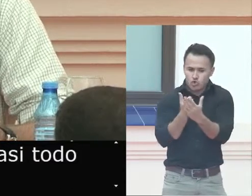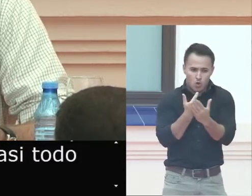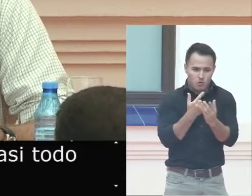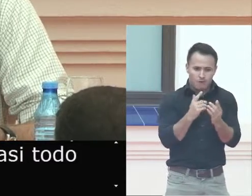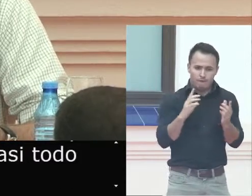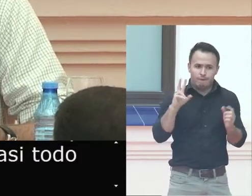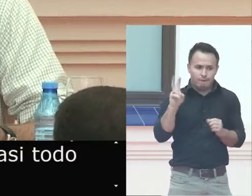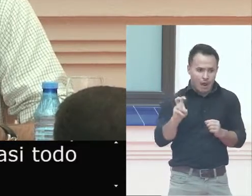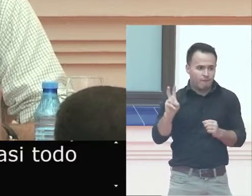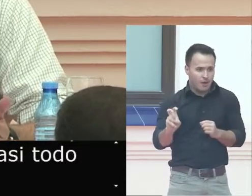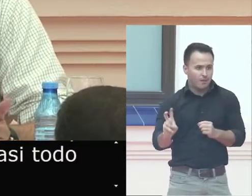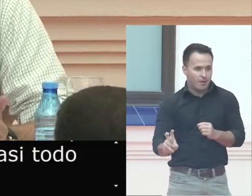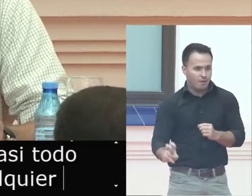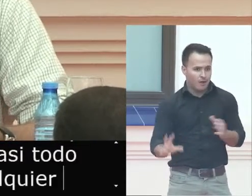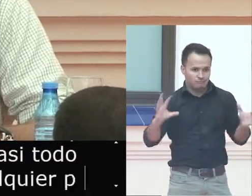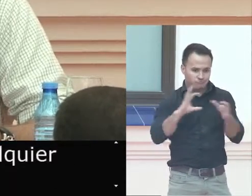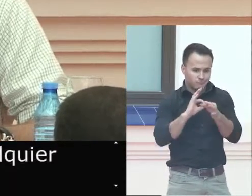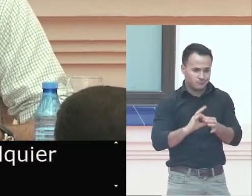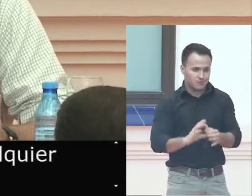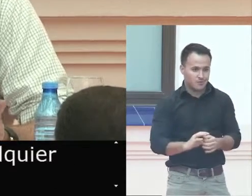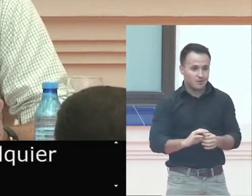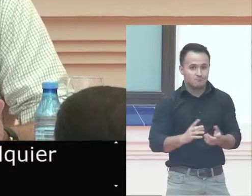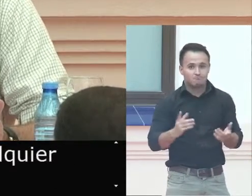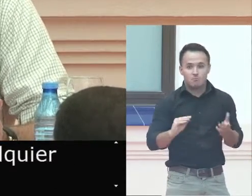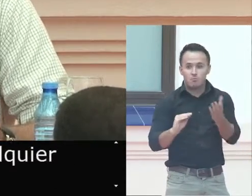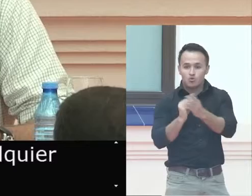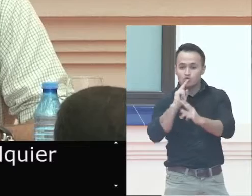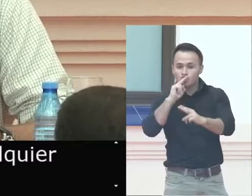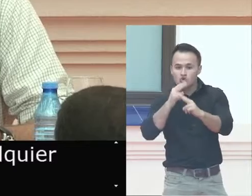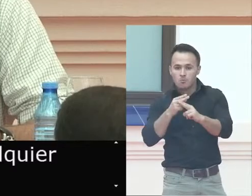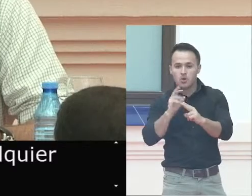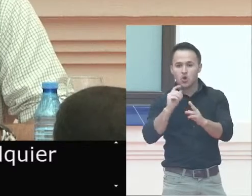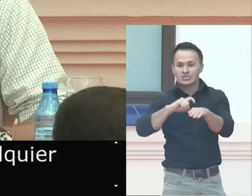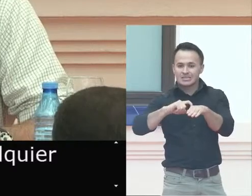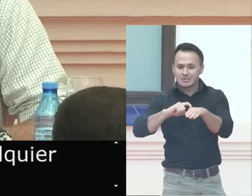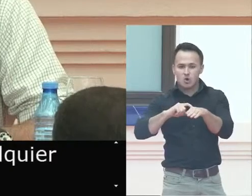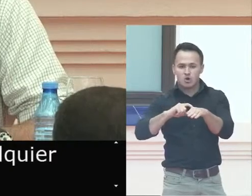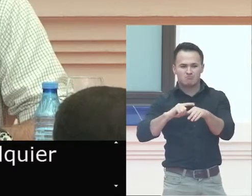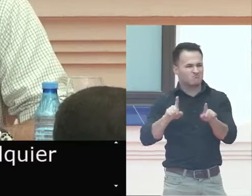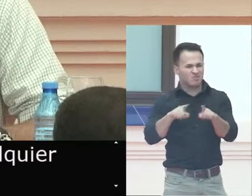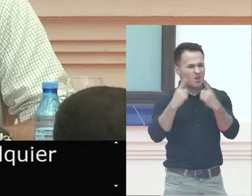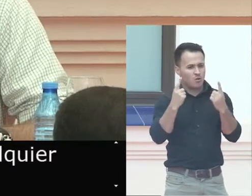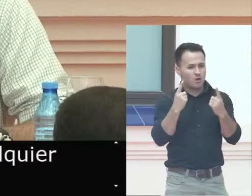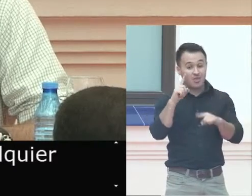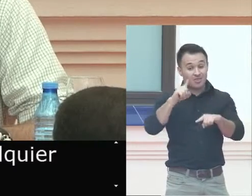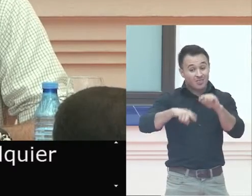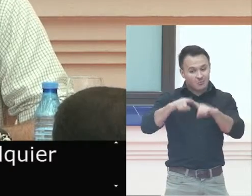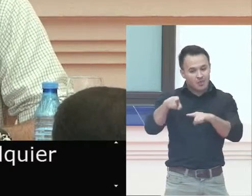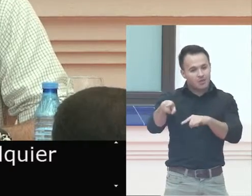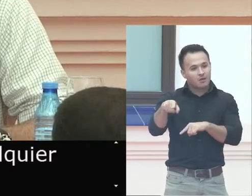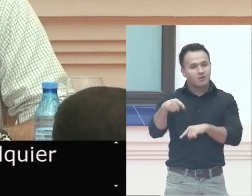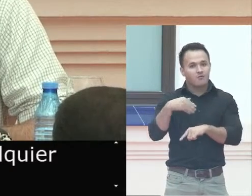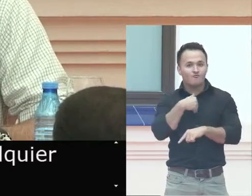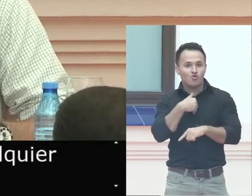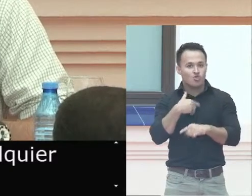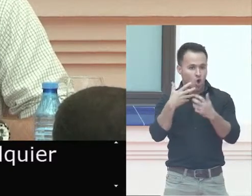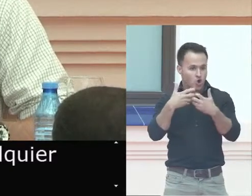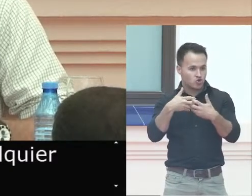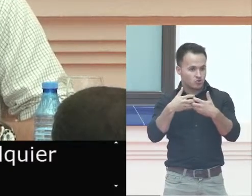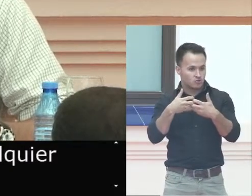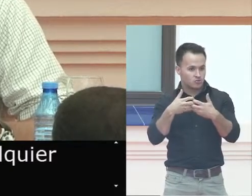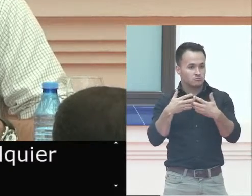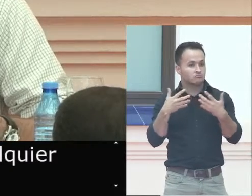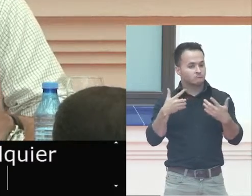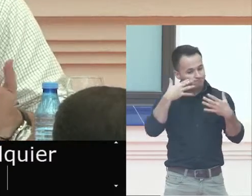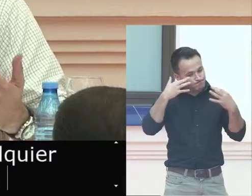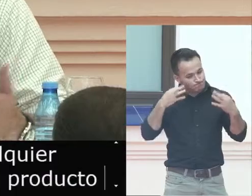no depende del nombre que tenga ese producto ni del tipo de producto que sea, sino depende de lo que haga y de lo que permita hacer a sus usuarios. Y eso es lo